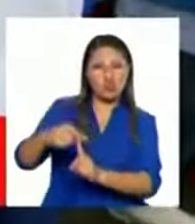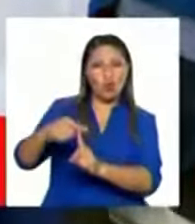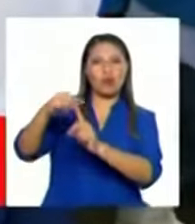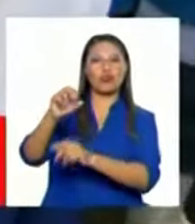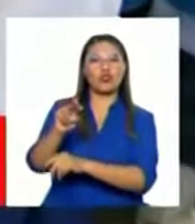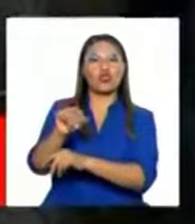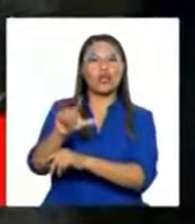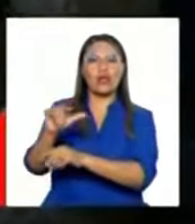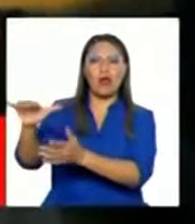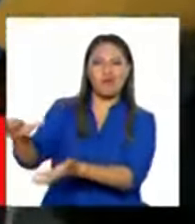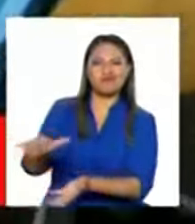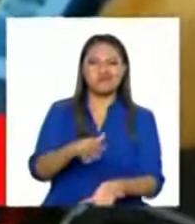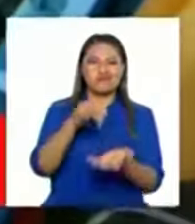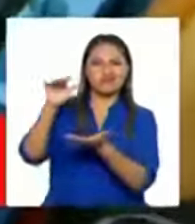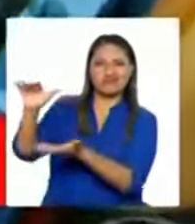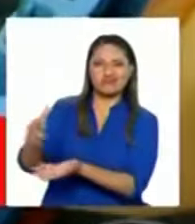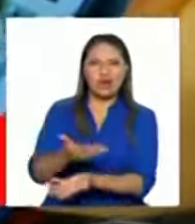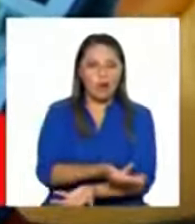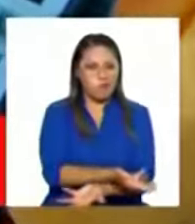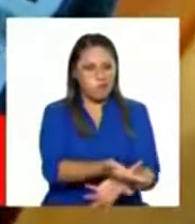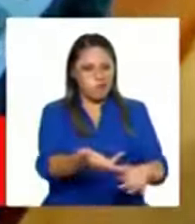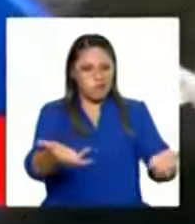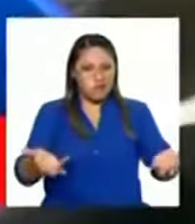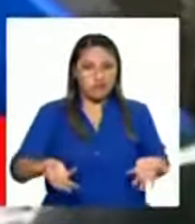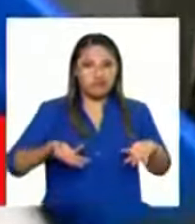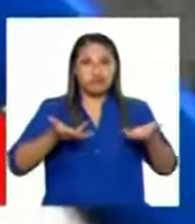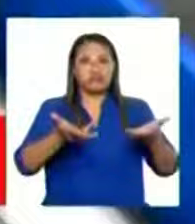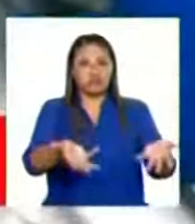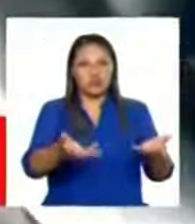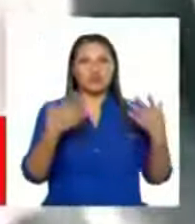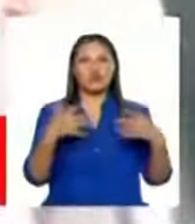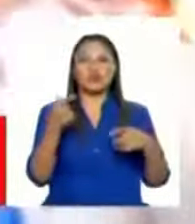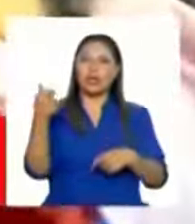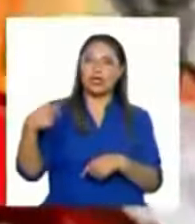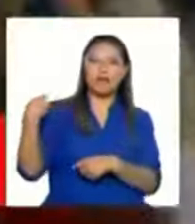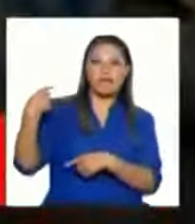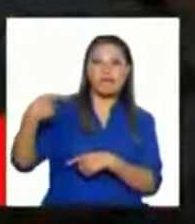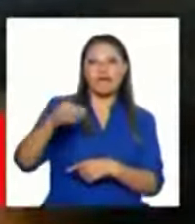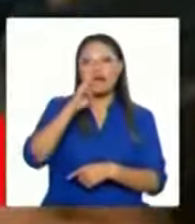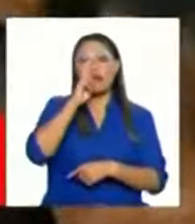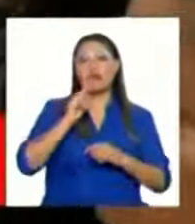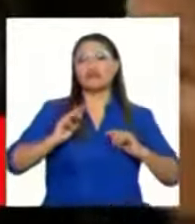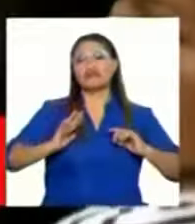mar ingresaron para abastecer la demanda de este feriado religioso.